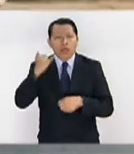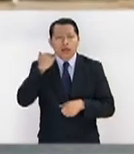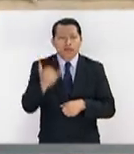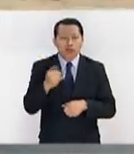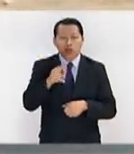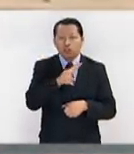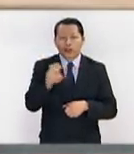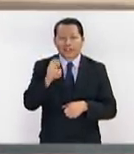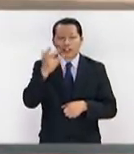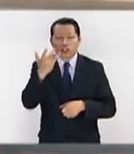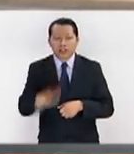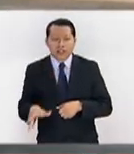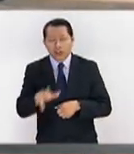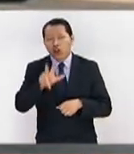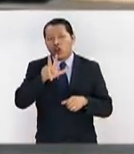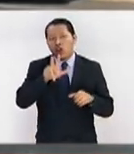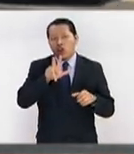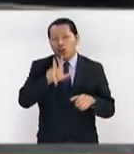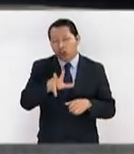el